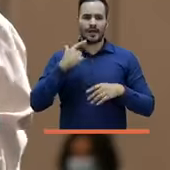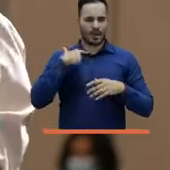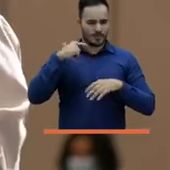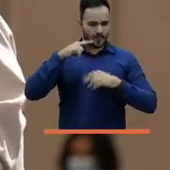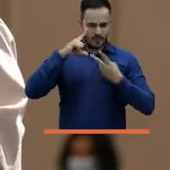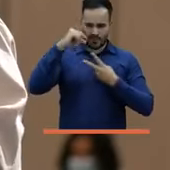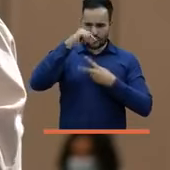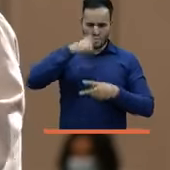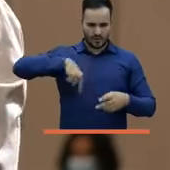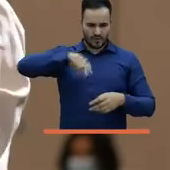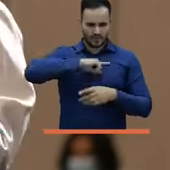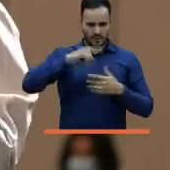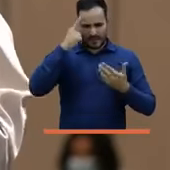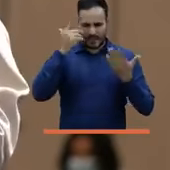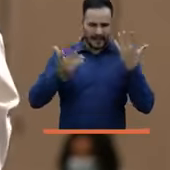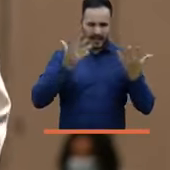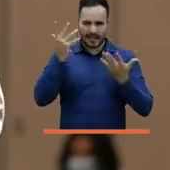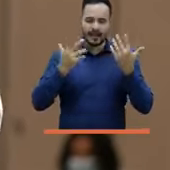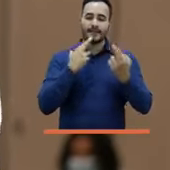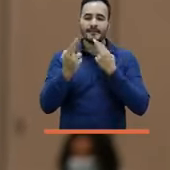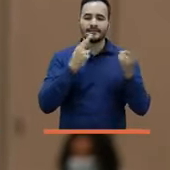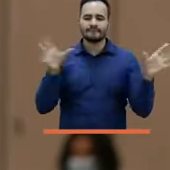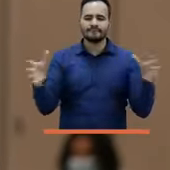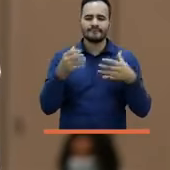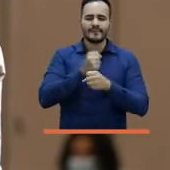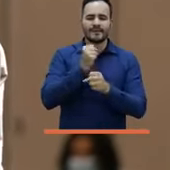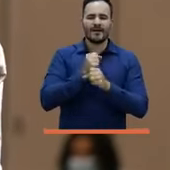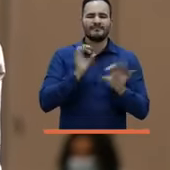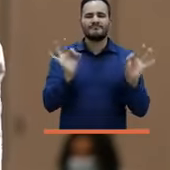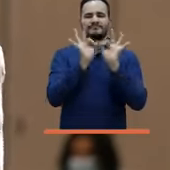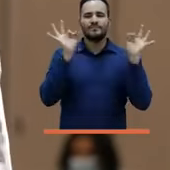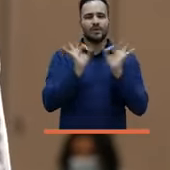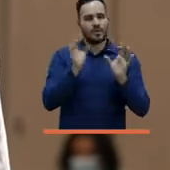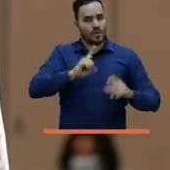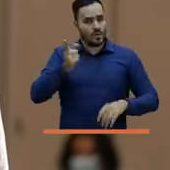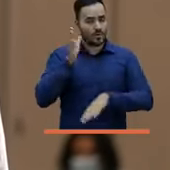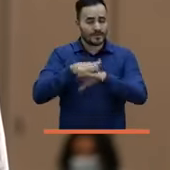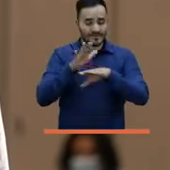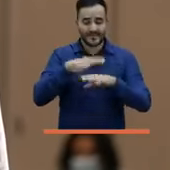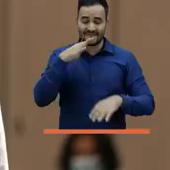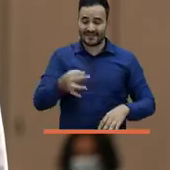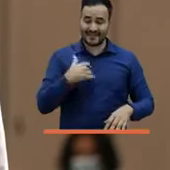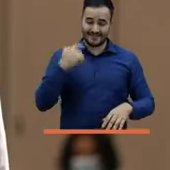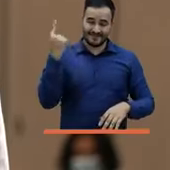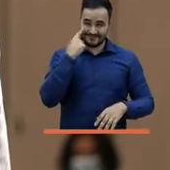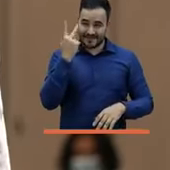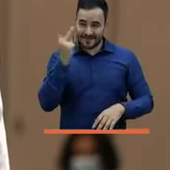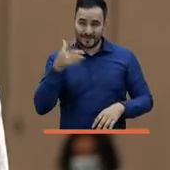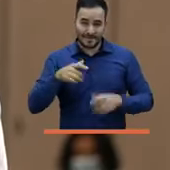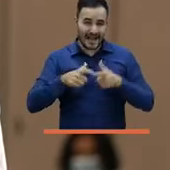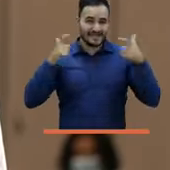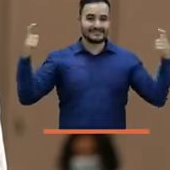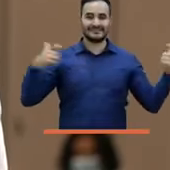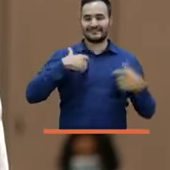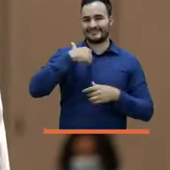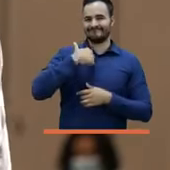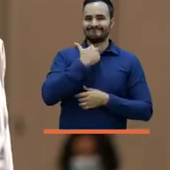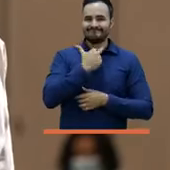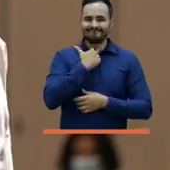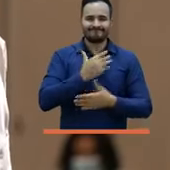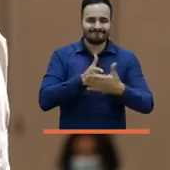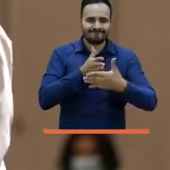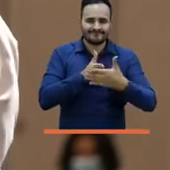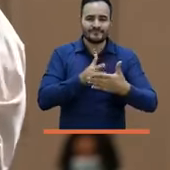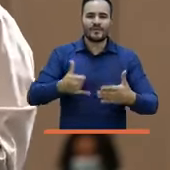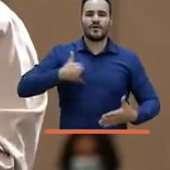digamos en nuestras relaciones laborales y bueno un asunto muy importante una de las principales barreras que tienen también hoy las especialmente las personas jóvenes